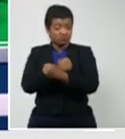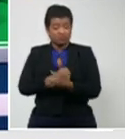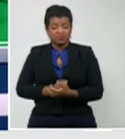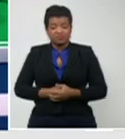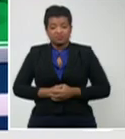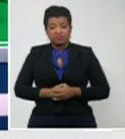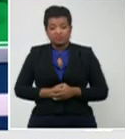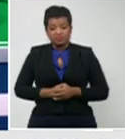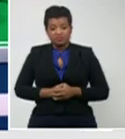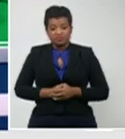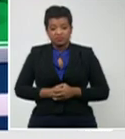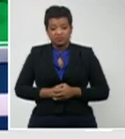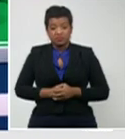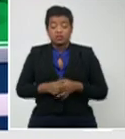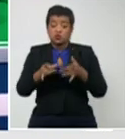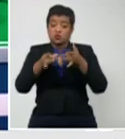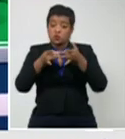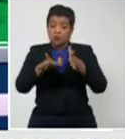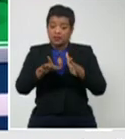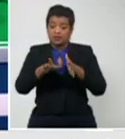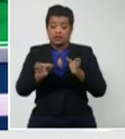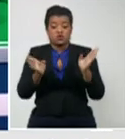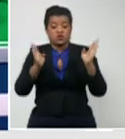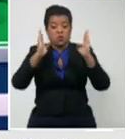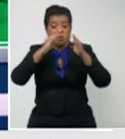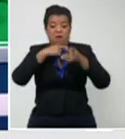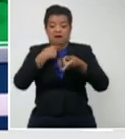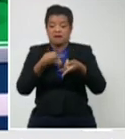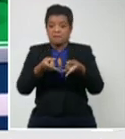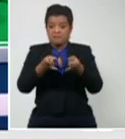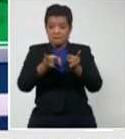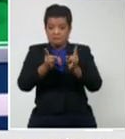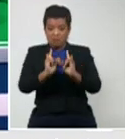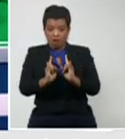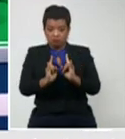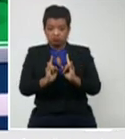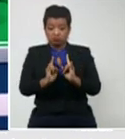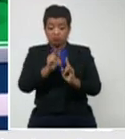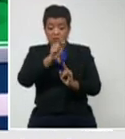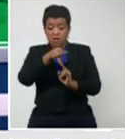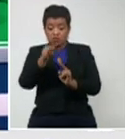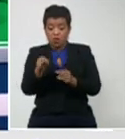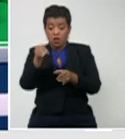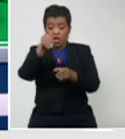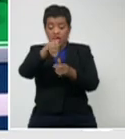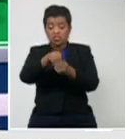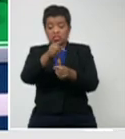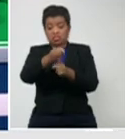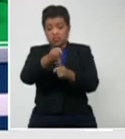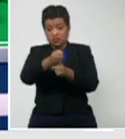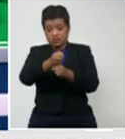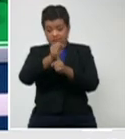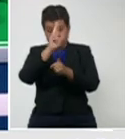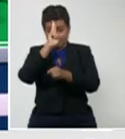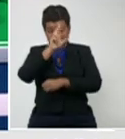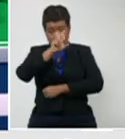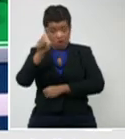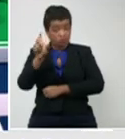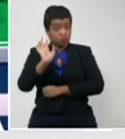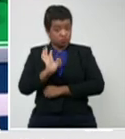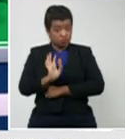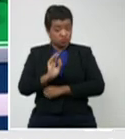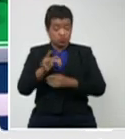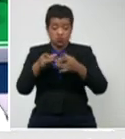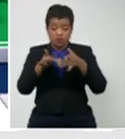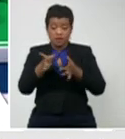no hemos tenido que lamentar el fallecimiento de ningún trabajador de la salud. Hemos tenido casos